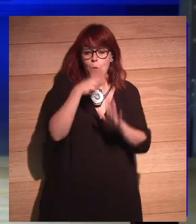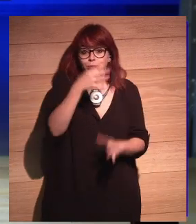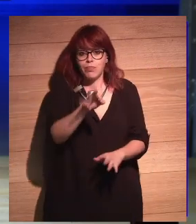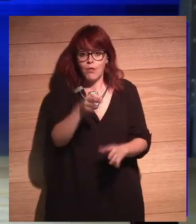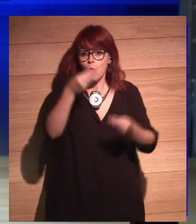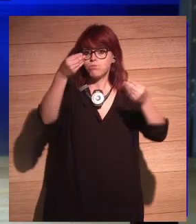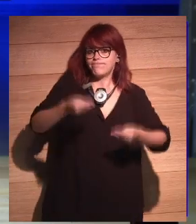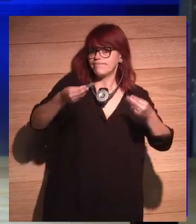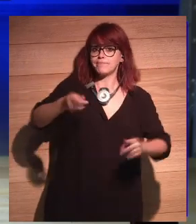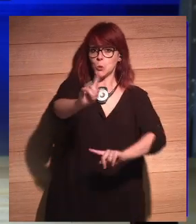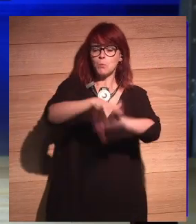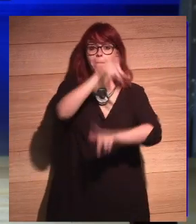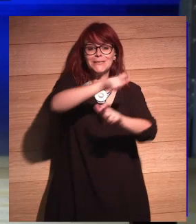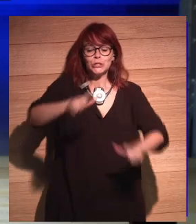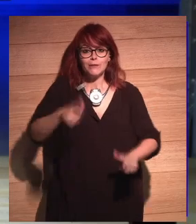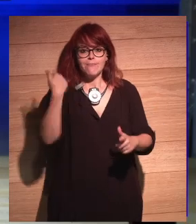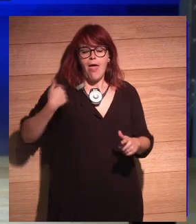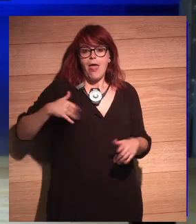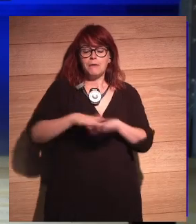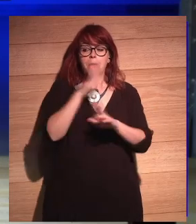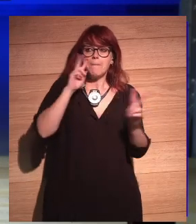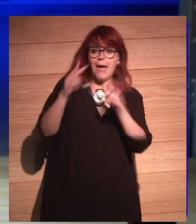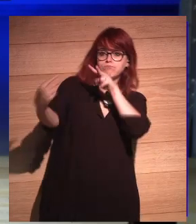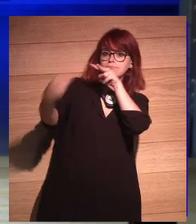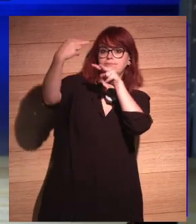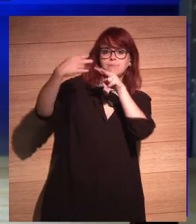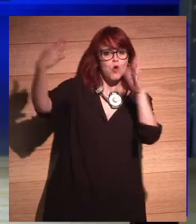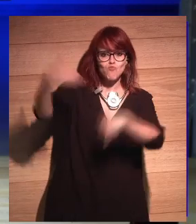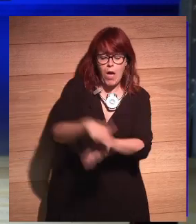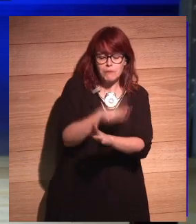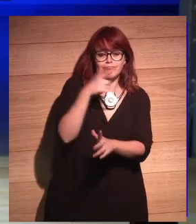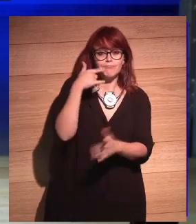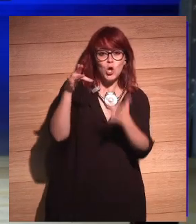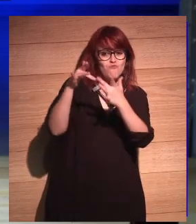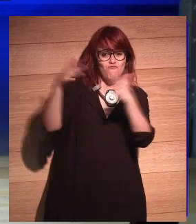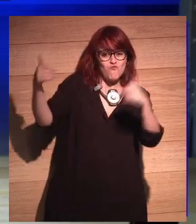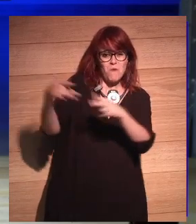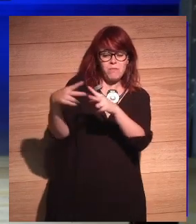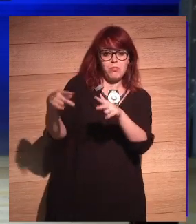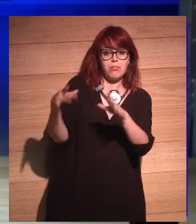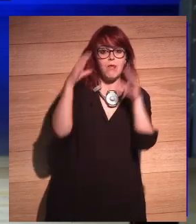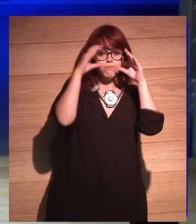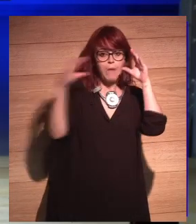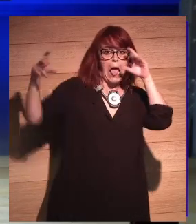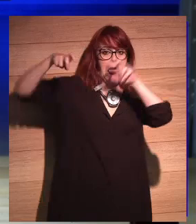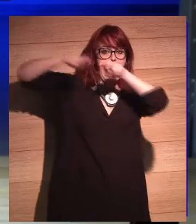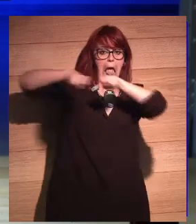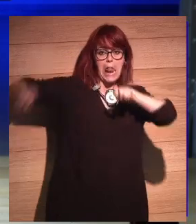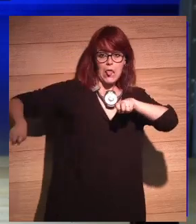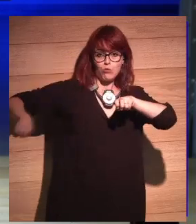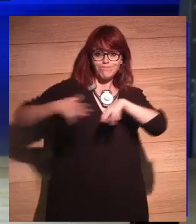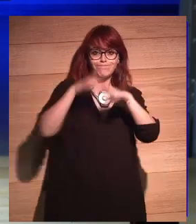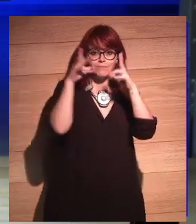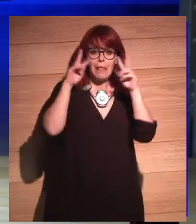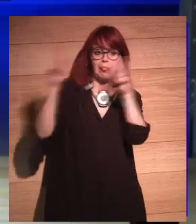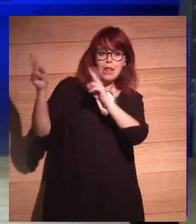tan buena, porque la gente a lo mejor ya no se mira a los ojos, no ve a la otra persona que está al lado. Pero esto, por